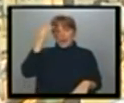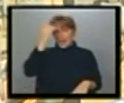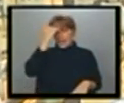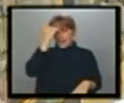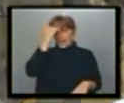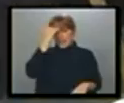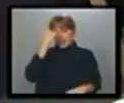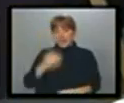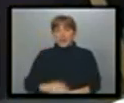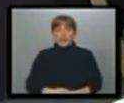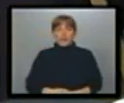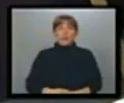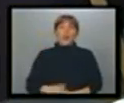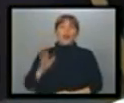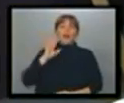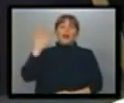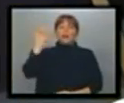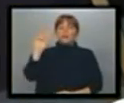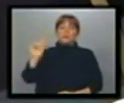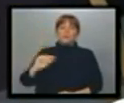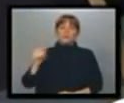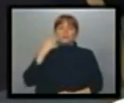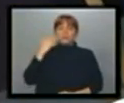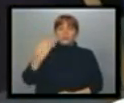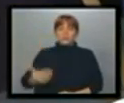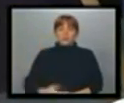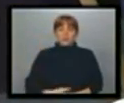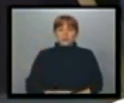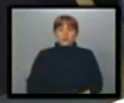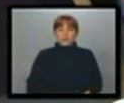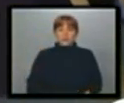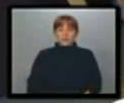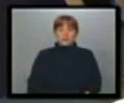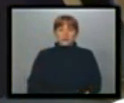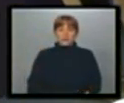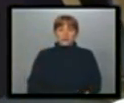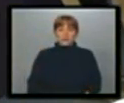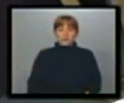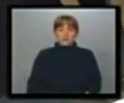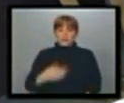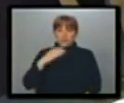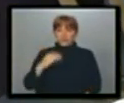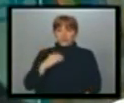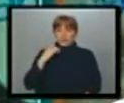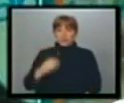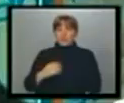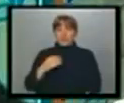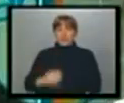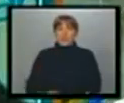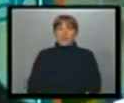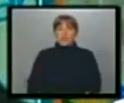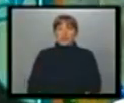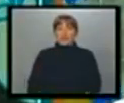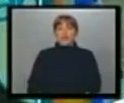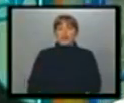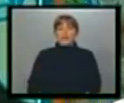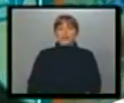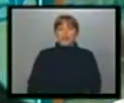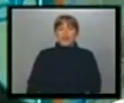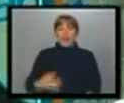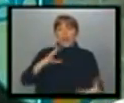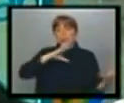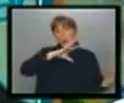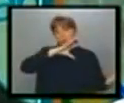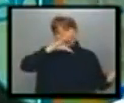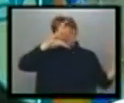Bueno, vamos a ver qué pasa con el satelital de la Argentina. Aquí tenés un poco todo esto que te estamos contando desde ayer. Porque hay una masa que